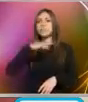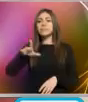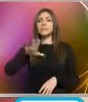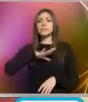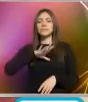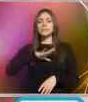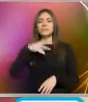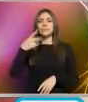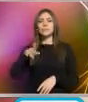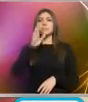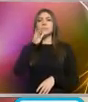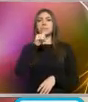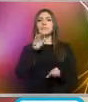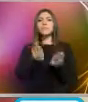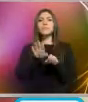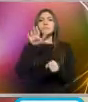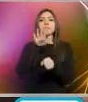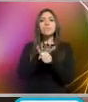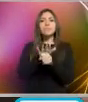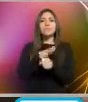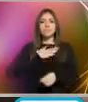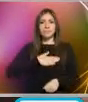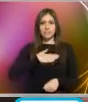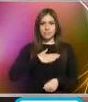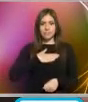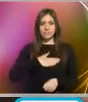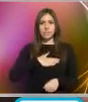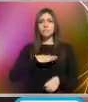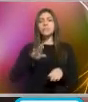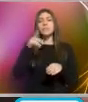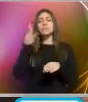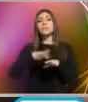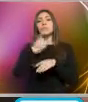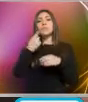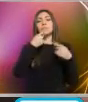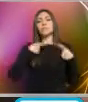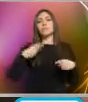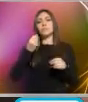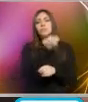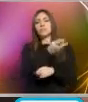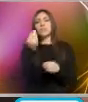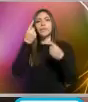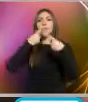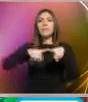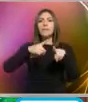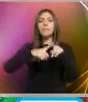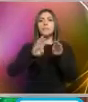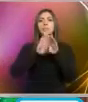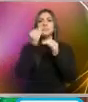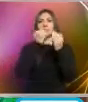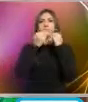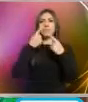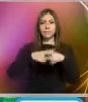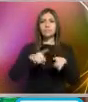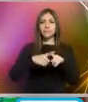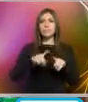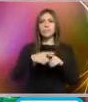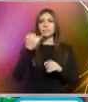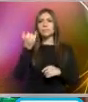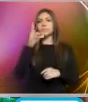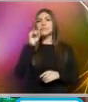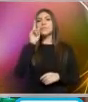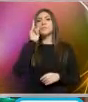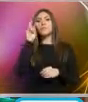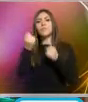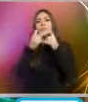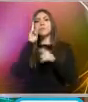gran pregunta. Sí, Es que como todos somos distintos y tenemos alimentaciones Exacto. distintas y hábitos distintos, pues unos hacen más